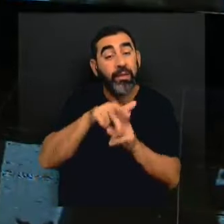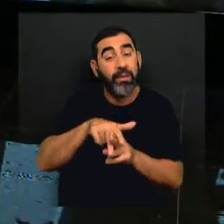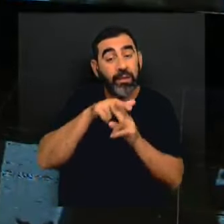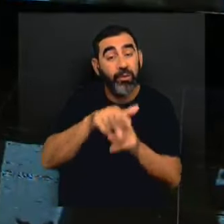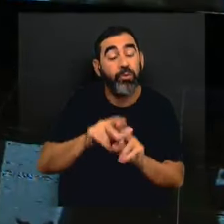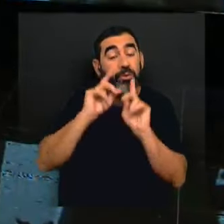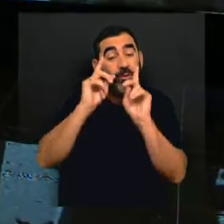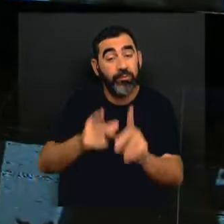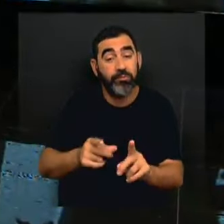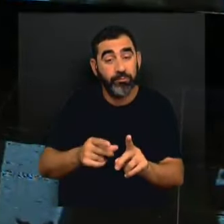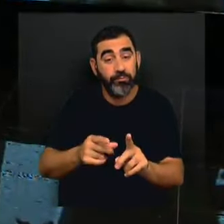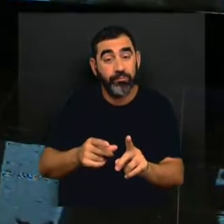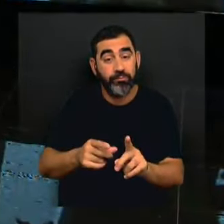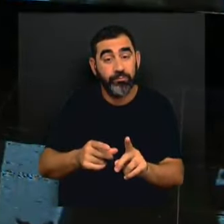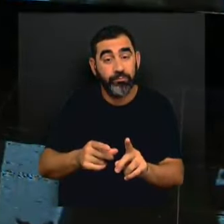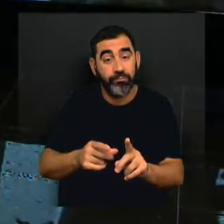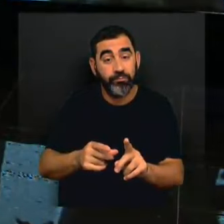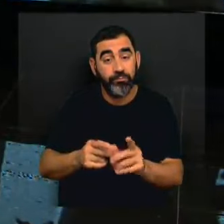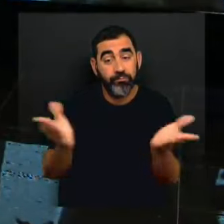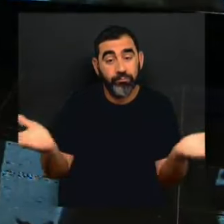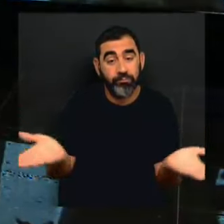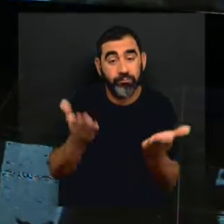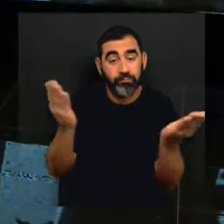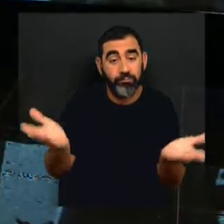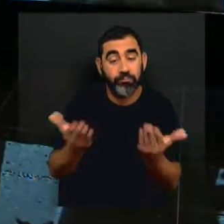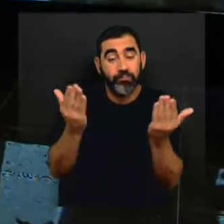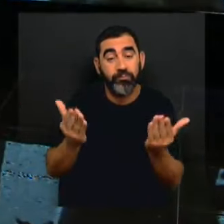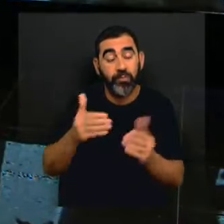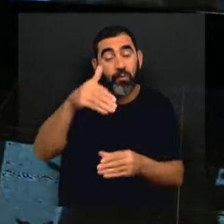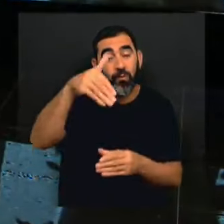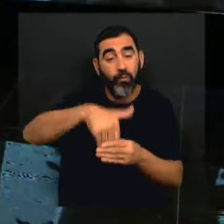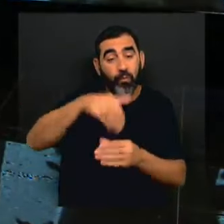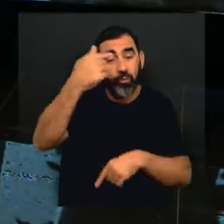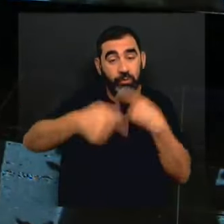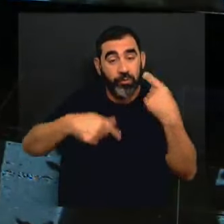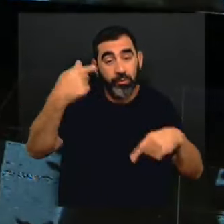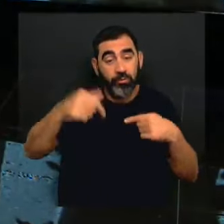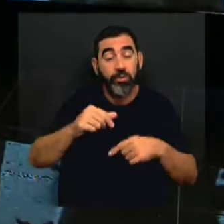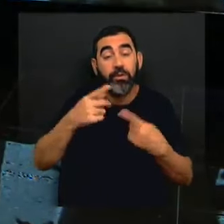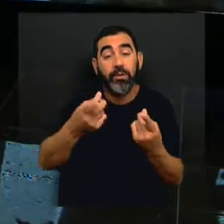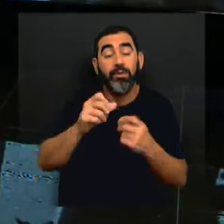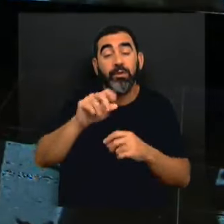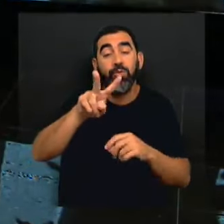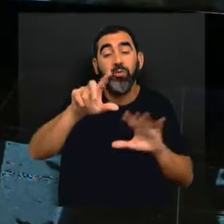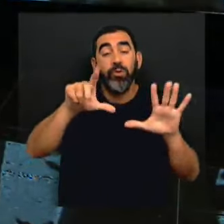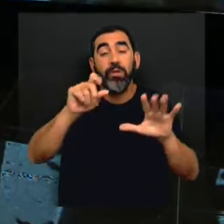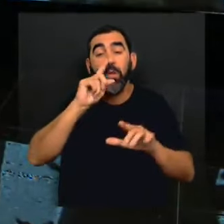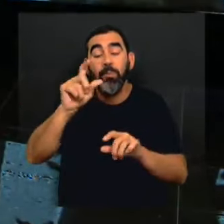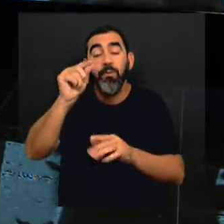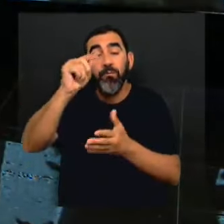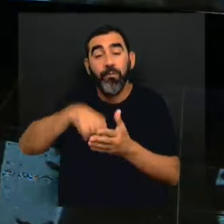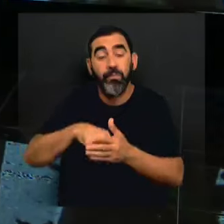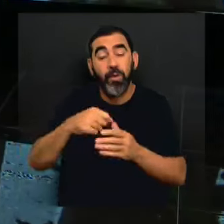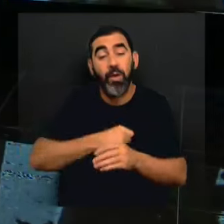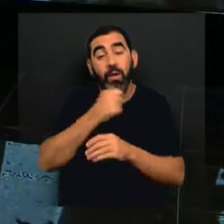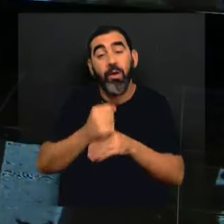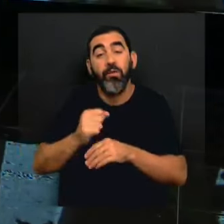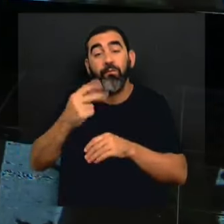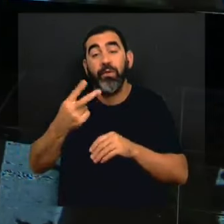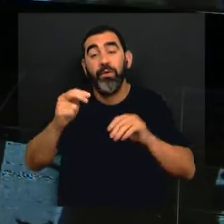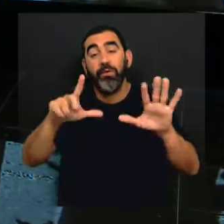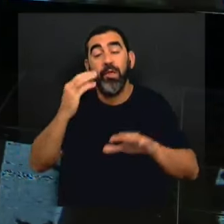marco para que quienes impulsan la congresi de plebiscitos que necesitan llegar a 270,000 firmas al 27 de